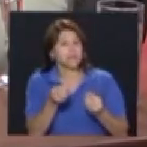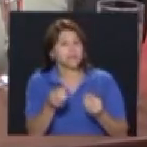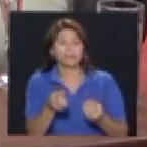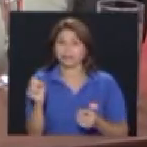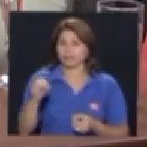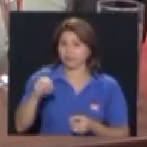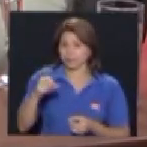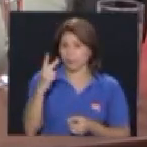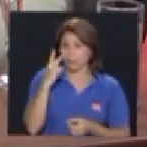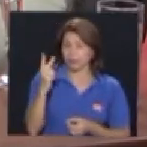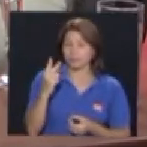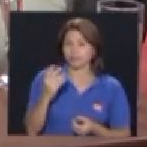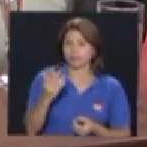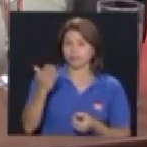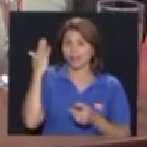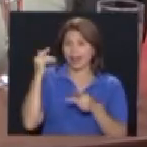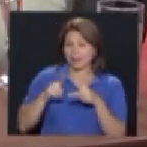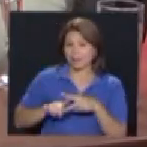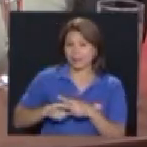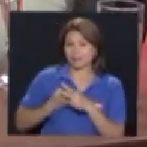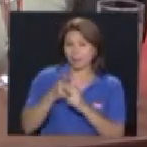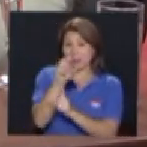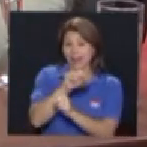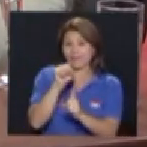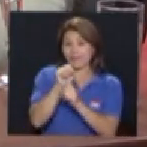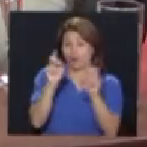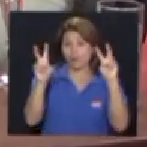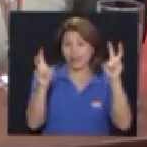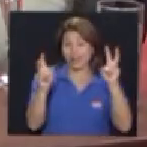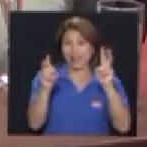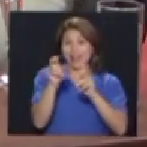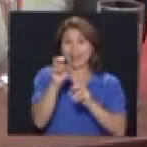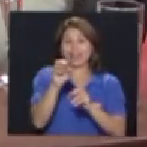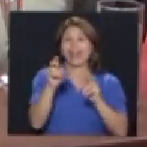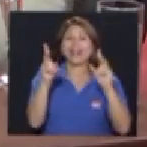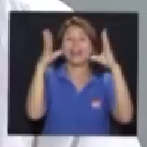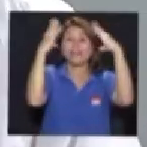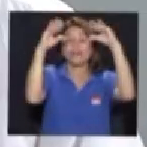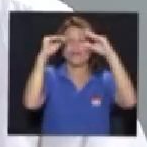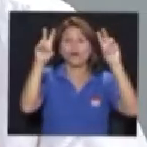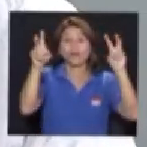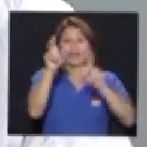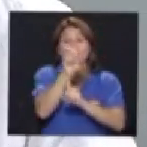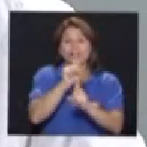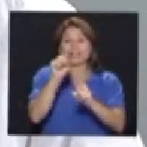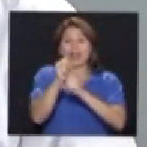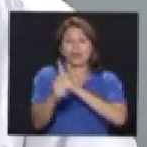Sí, vea, al principio el informe Estado de la Nación era el proyecto y el proyecto era el informe.